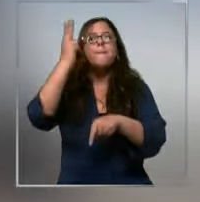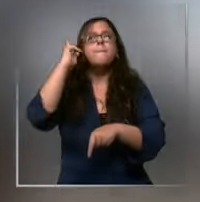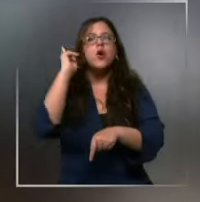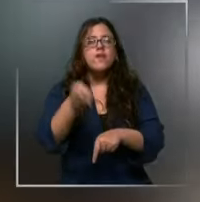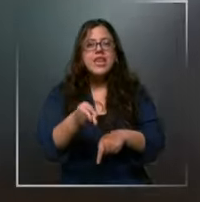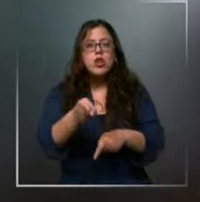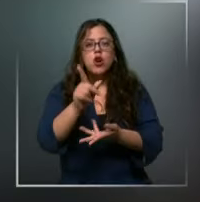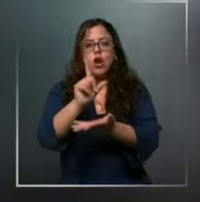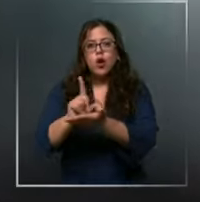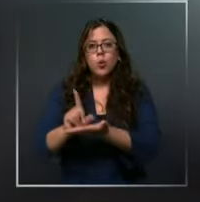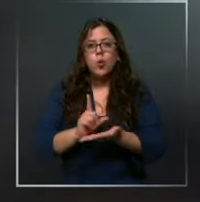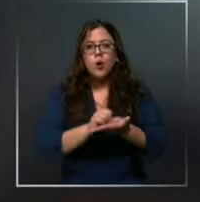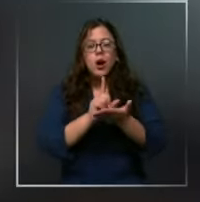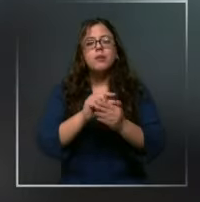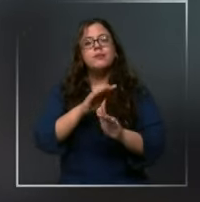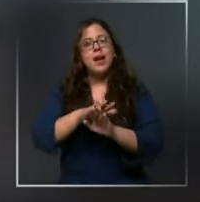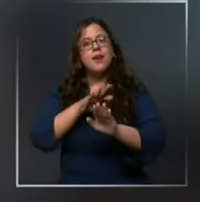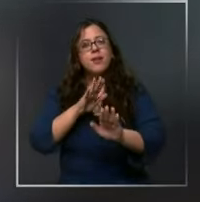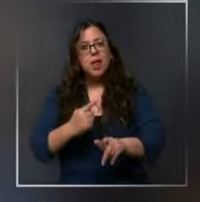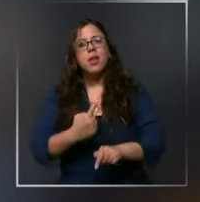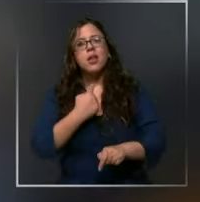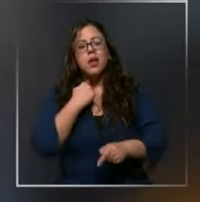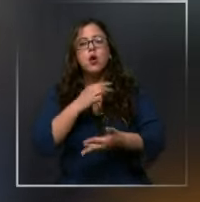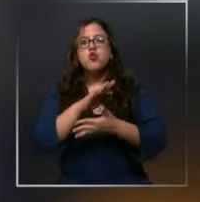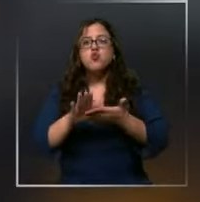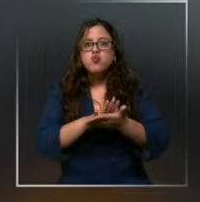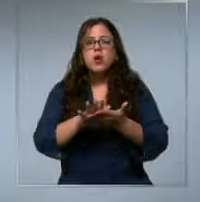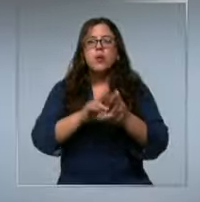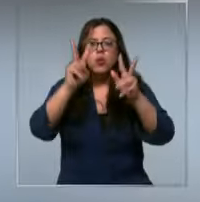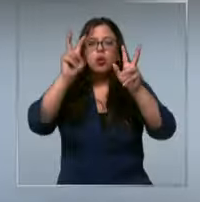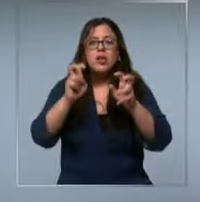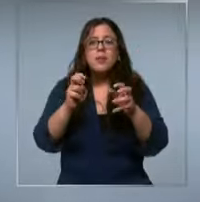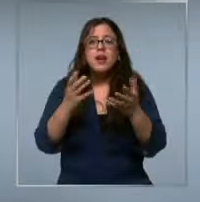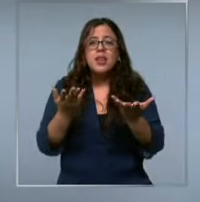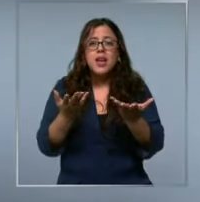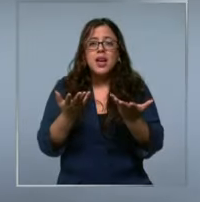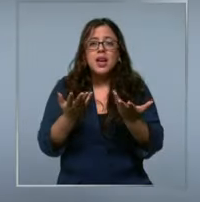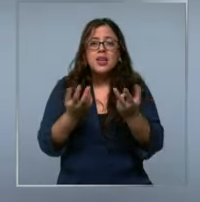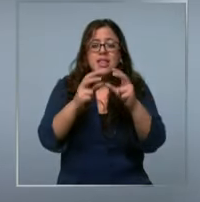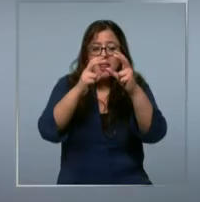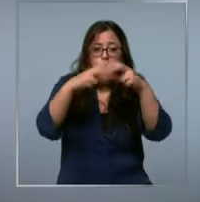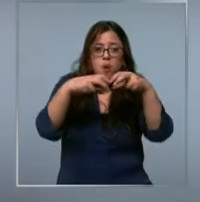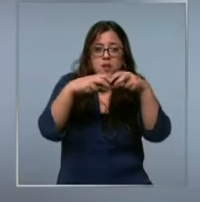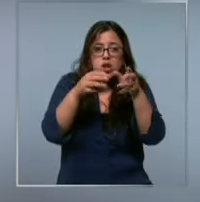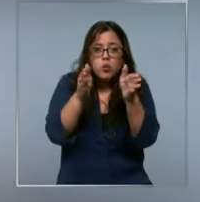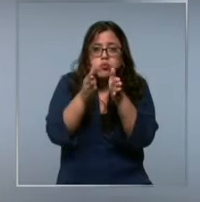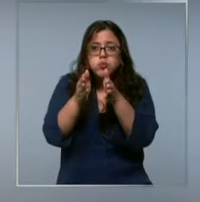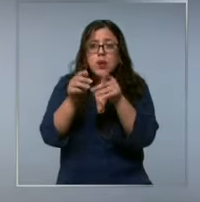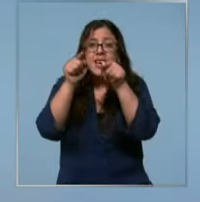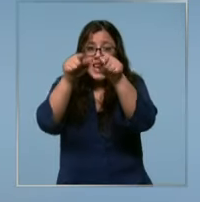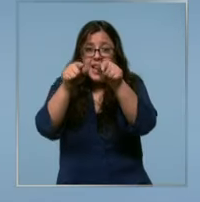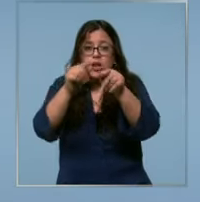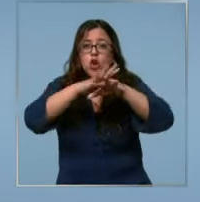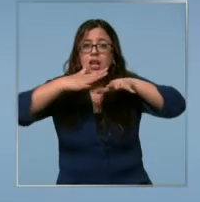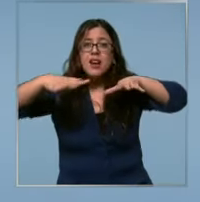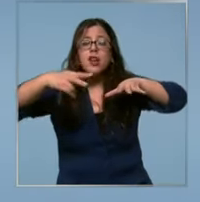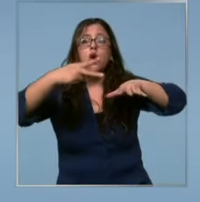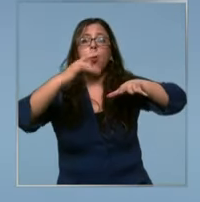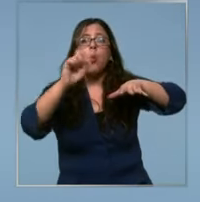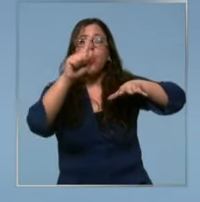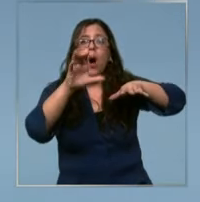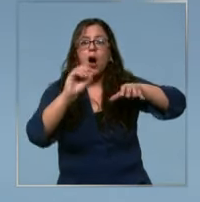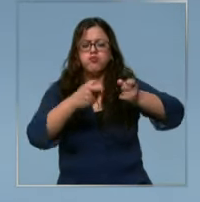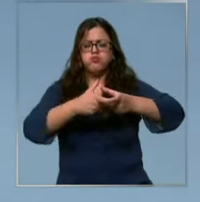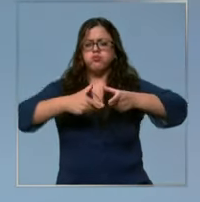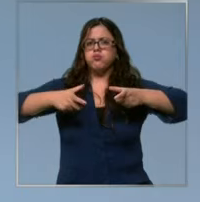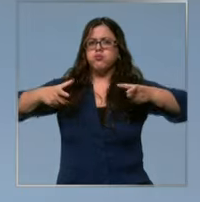prohibido a estas zonas para evitar que se afecten, por ejemplo, zonas de nidificación. El humedal del río Huasco es además el más grande de la zona